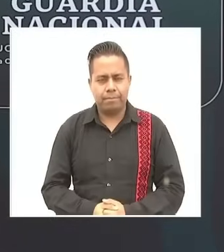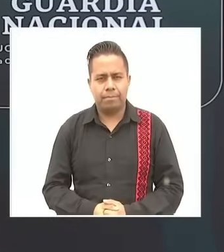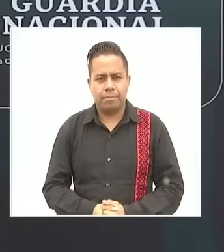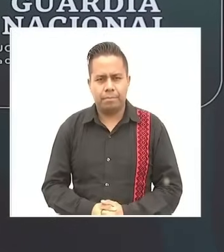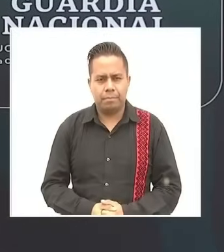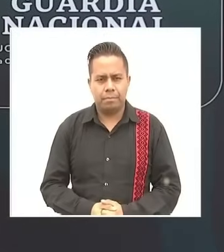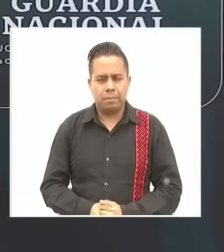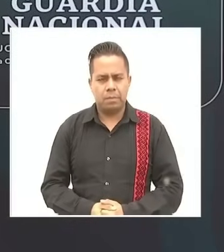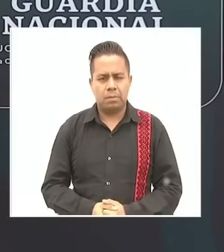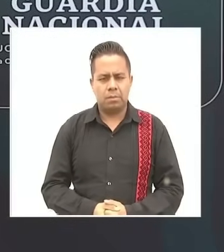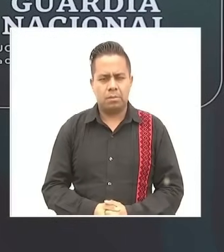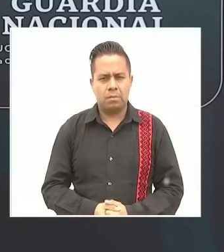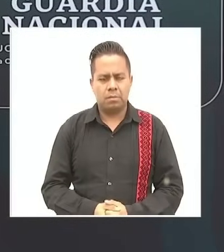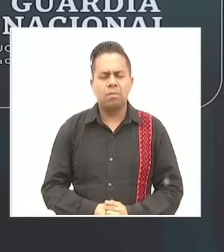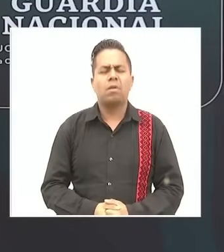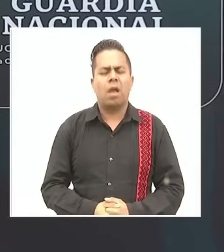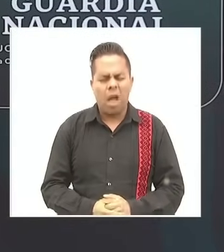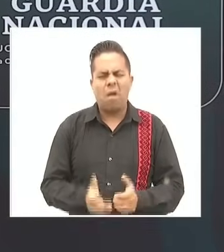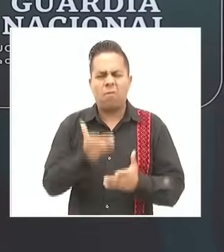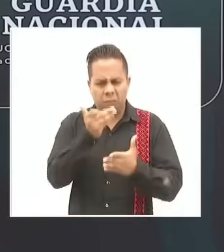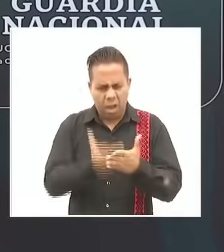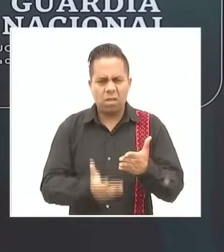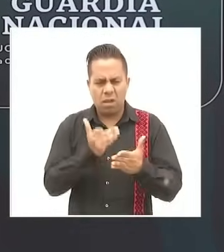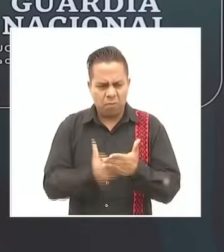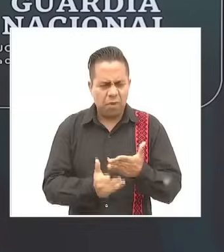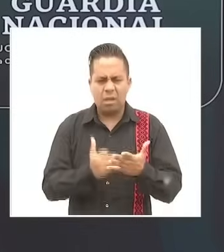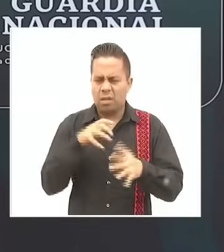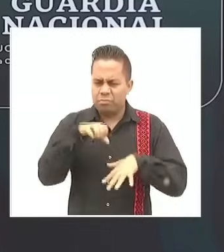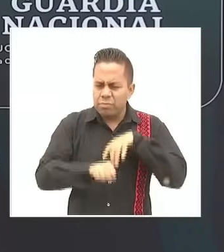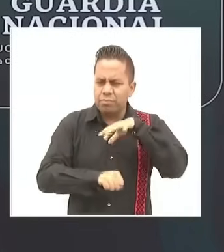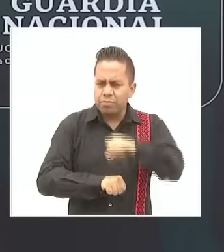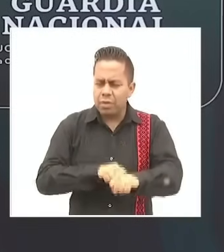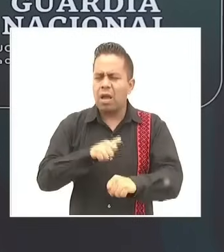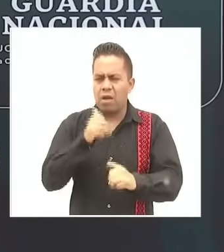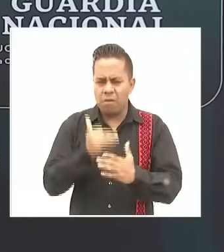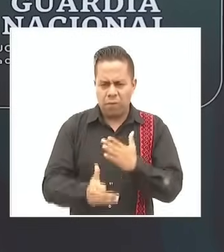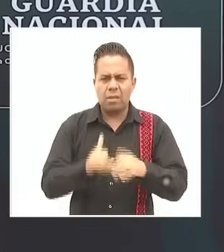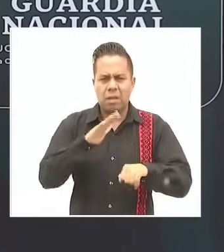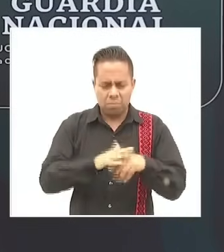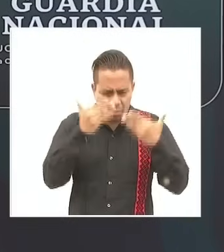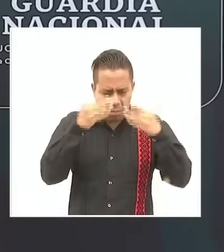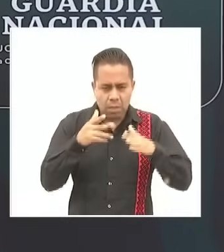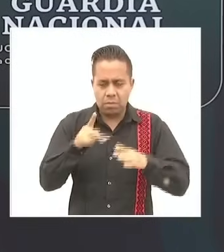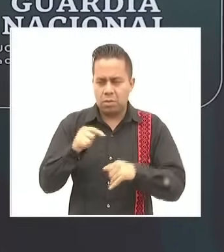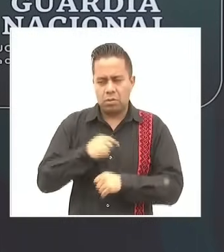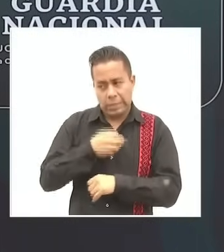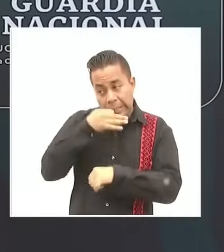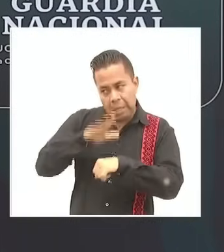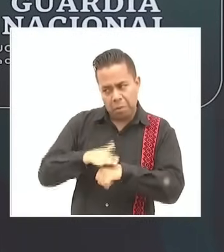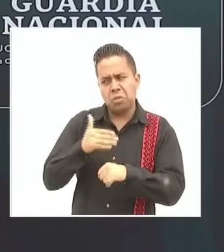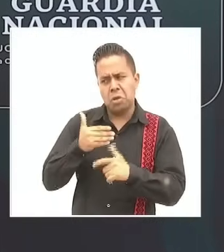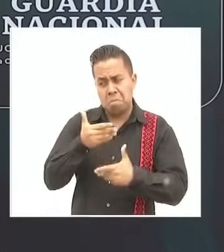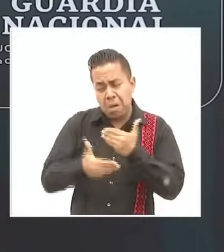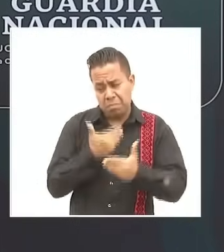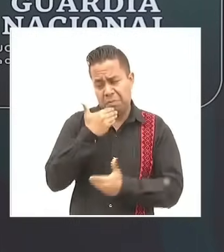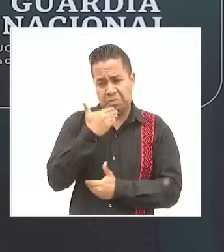Estamos ciertos que aún falta camino por recorrer, pero también de que vamos por la ruta correcta.